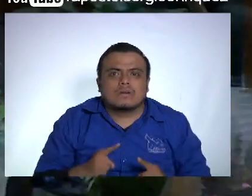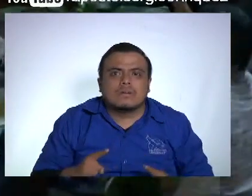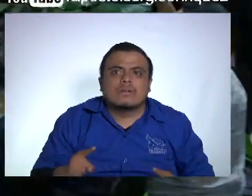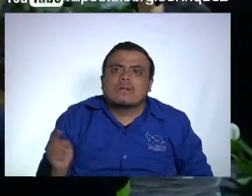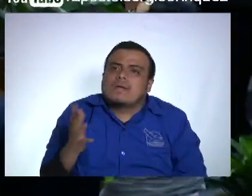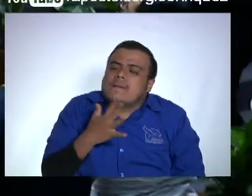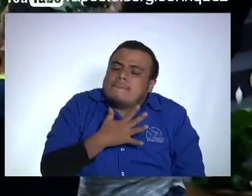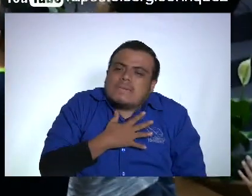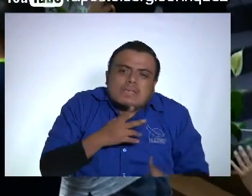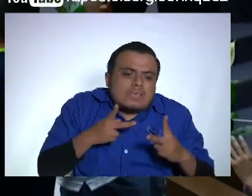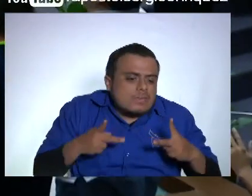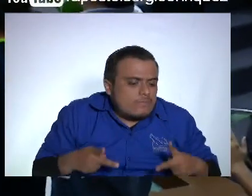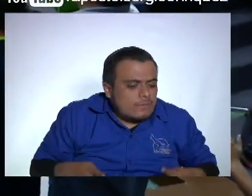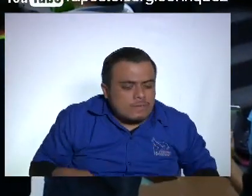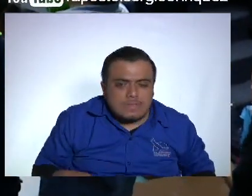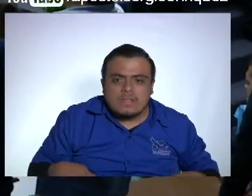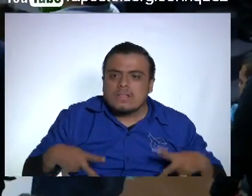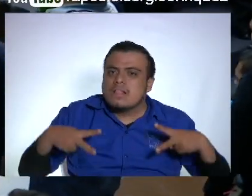Jesús. Yo